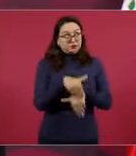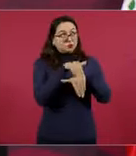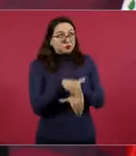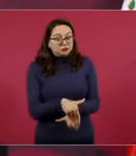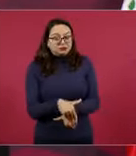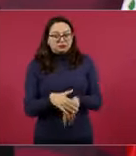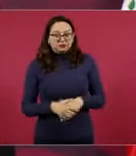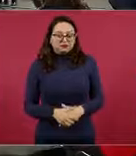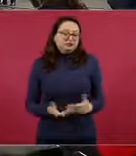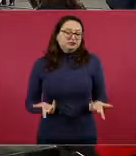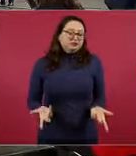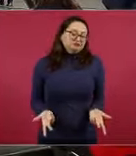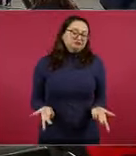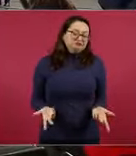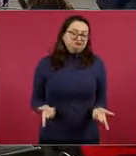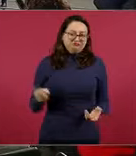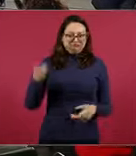¿Sí?